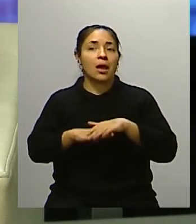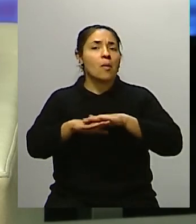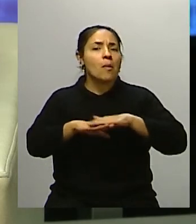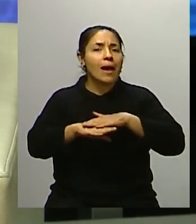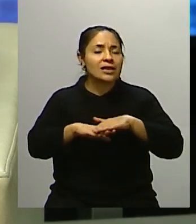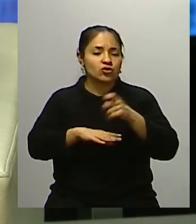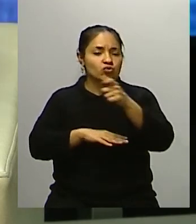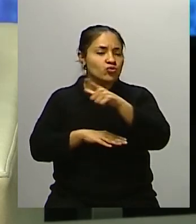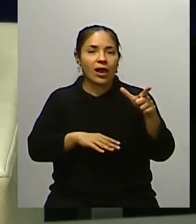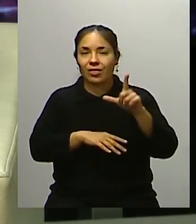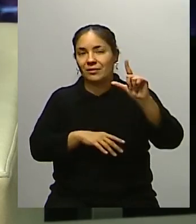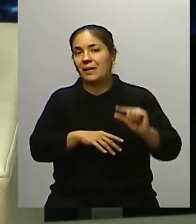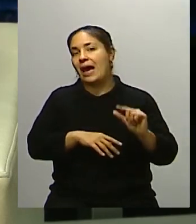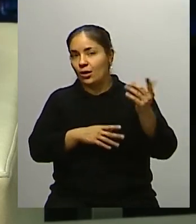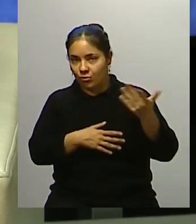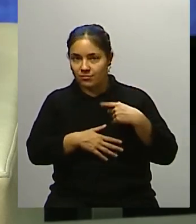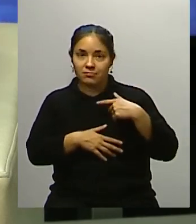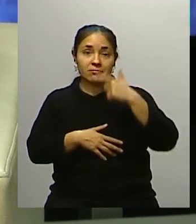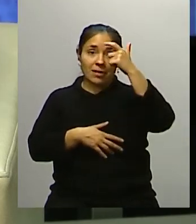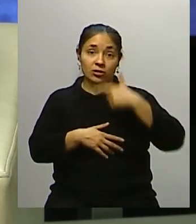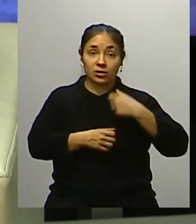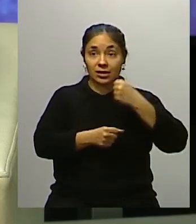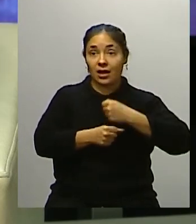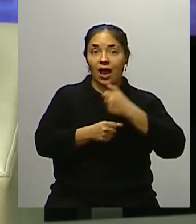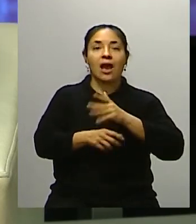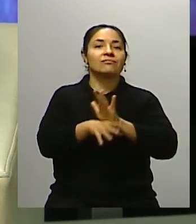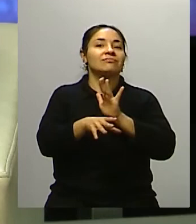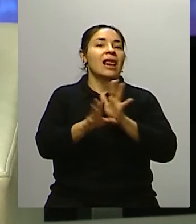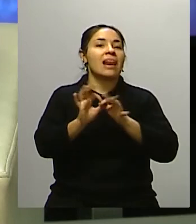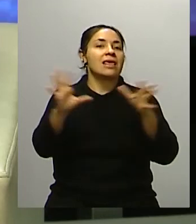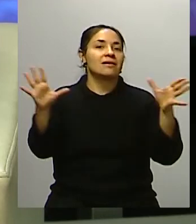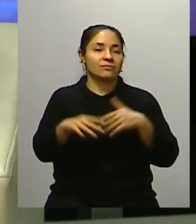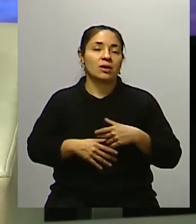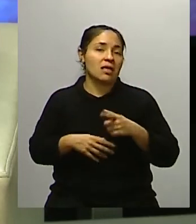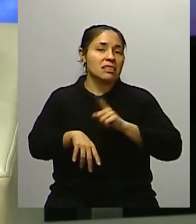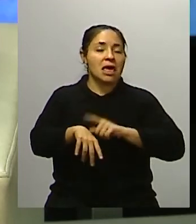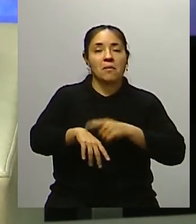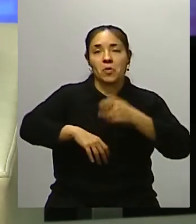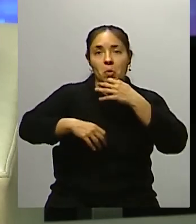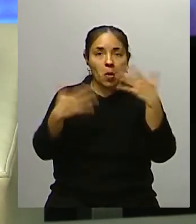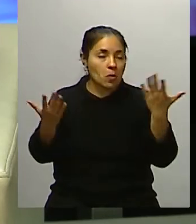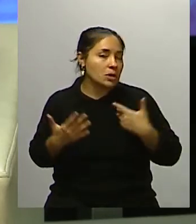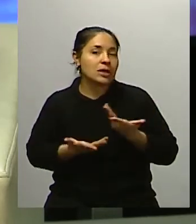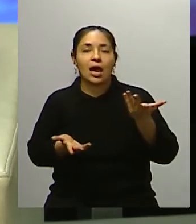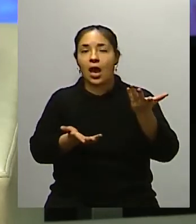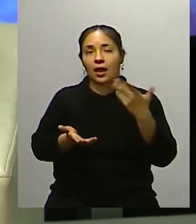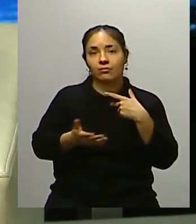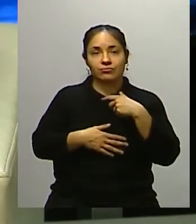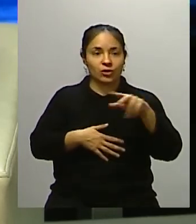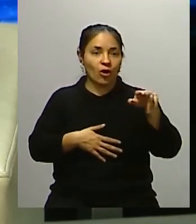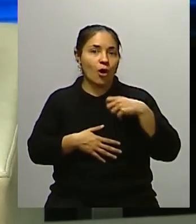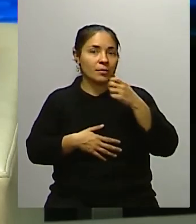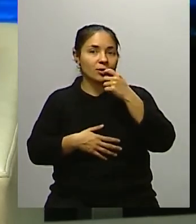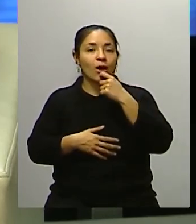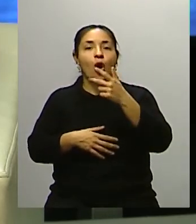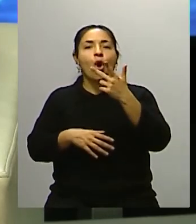salario bajo. El trabajador cree que es un trabajo independiente, que ellos se pueden manejar su tiempo, que ellos ganan mucho más que estando 8